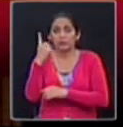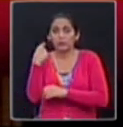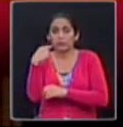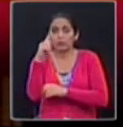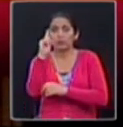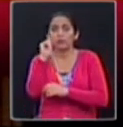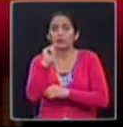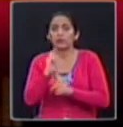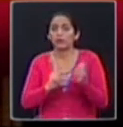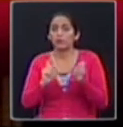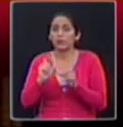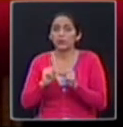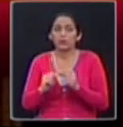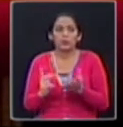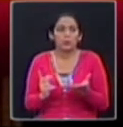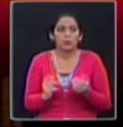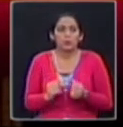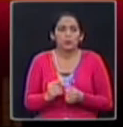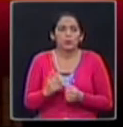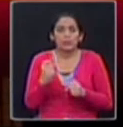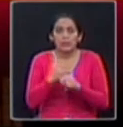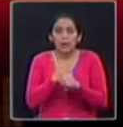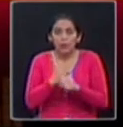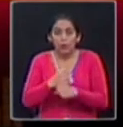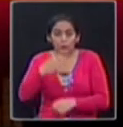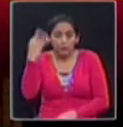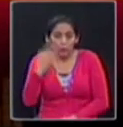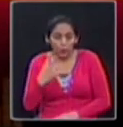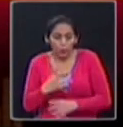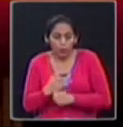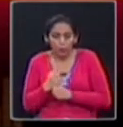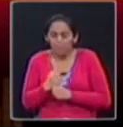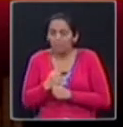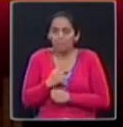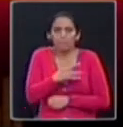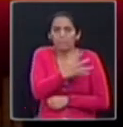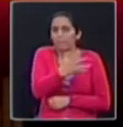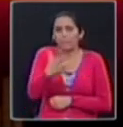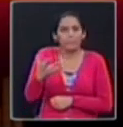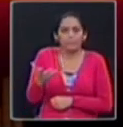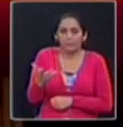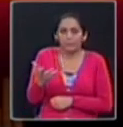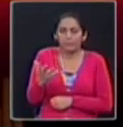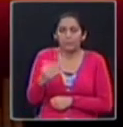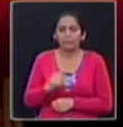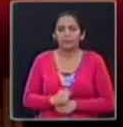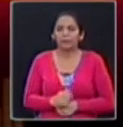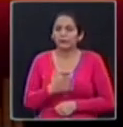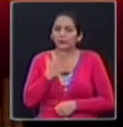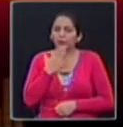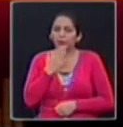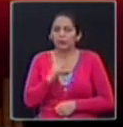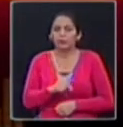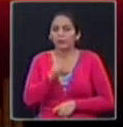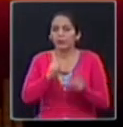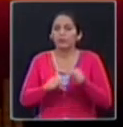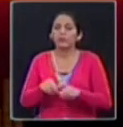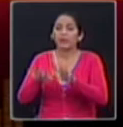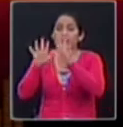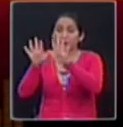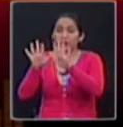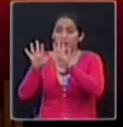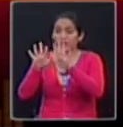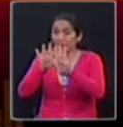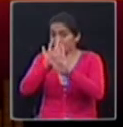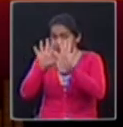población económicamente activa no cuentan con un pleno empleo. Para que los ecuatorianos comprendan de mejor manera, 6 de cada 10